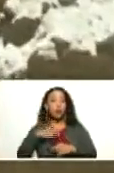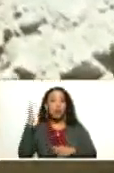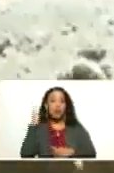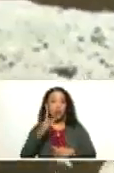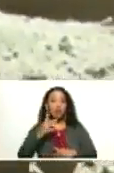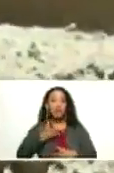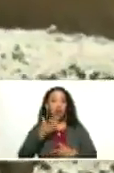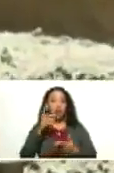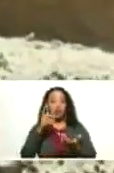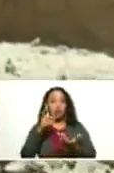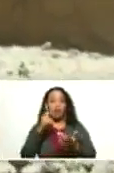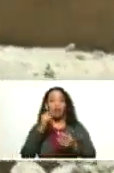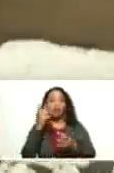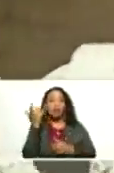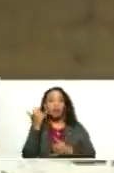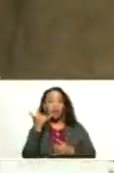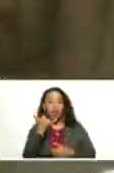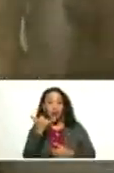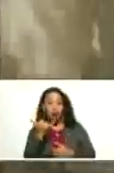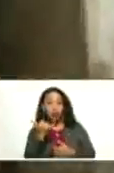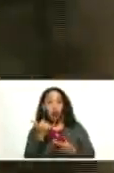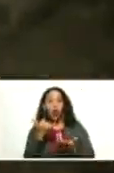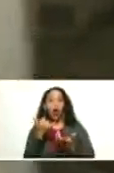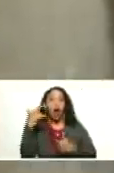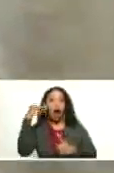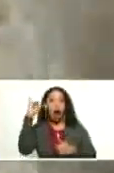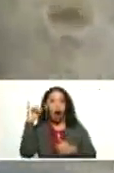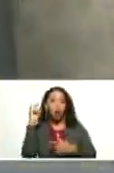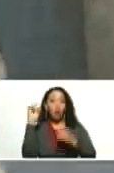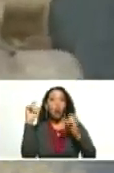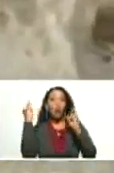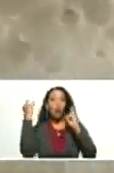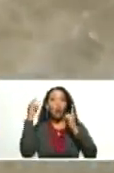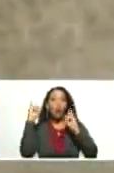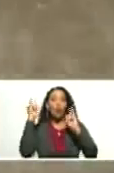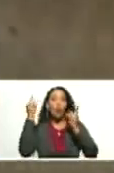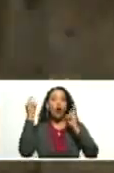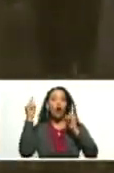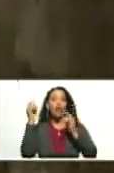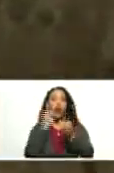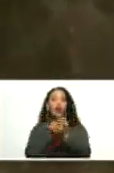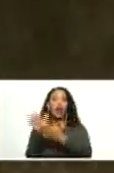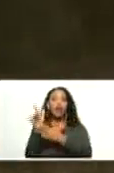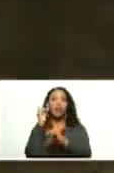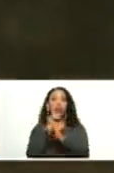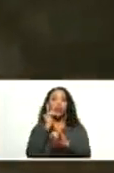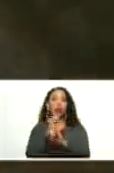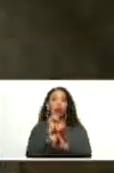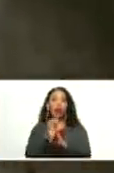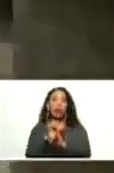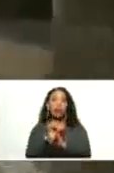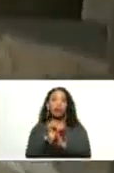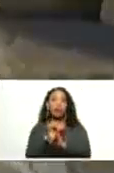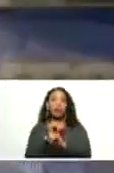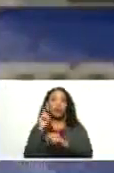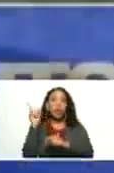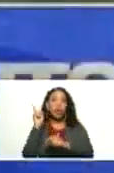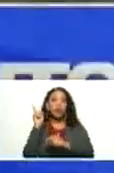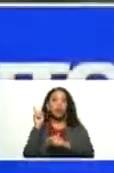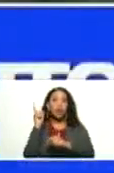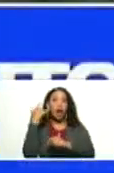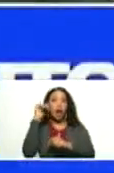su teléfono, internet gratuito y en cada código QR, en las 5 terrazas que la componen, porque está la terraza de la Plaza Miranda, la Plaza de las Banderas, esta que